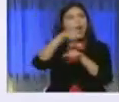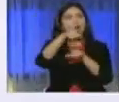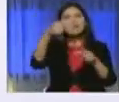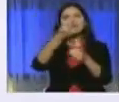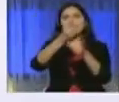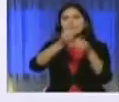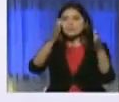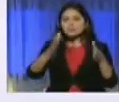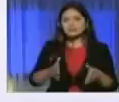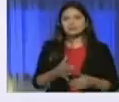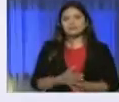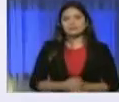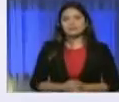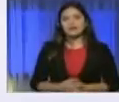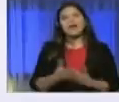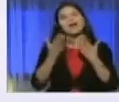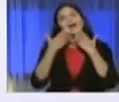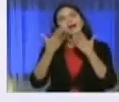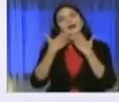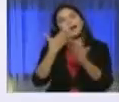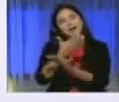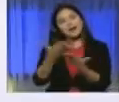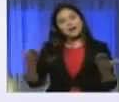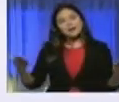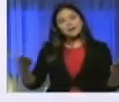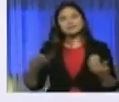y trabajadoras: gracias, presidente obrero.